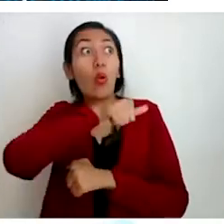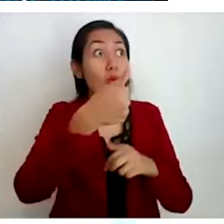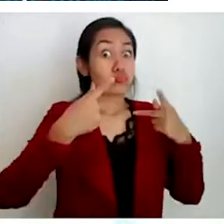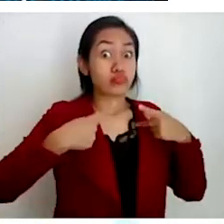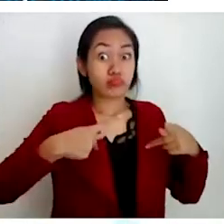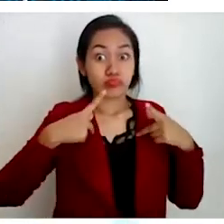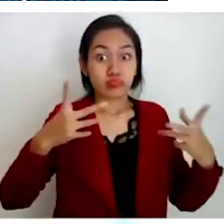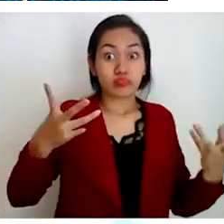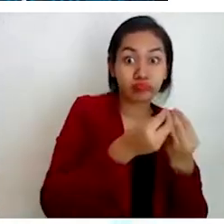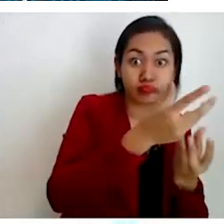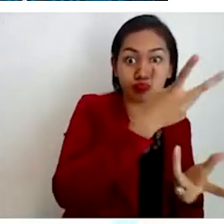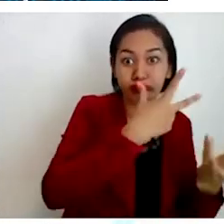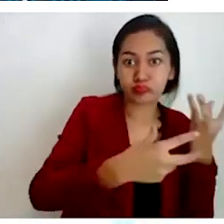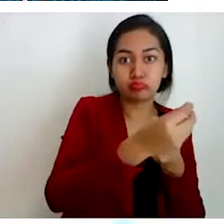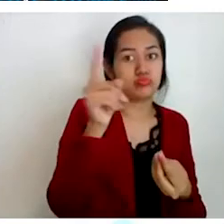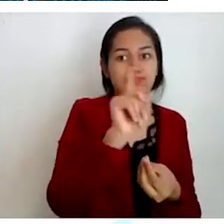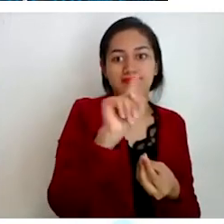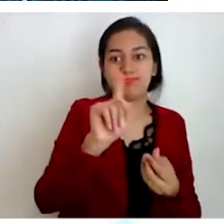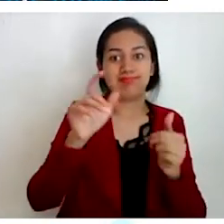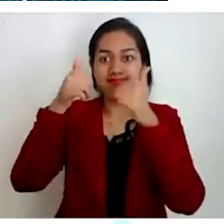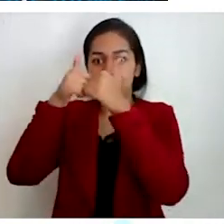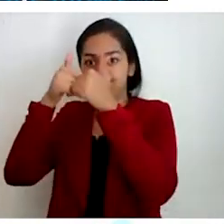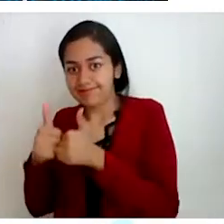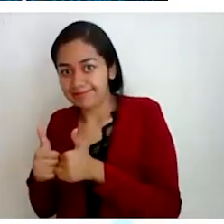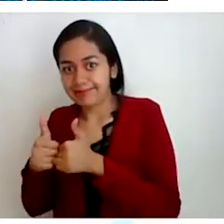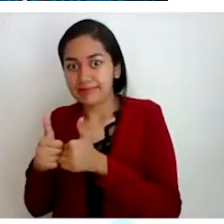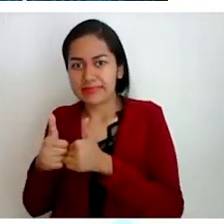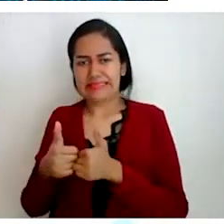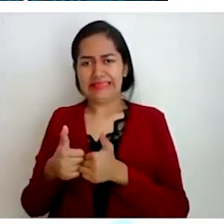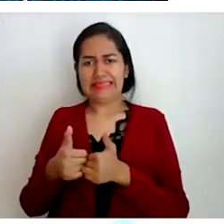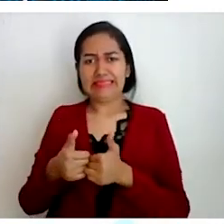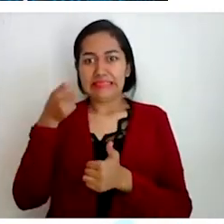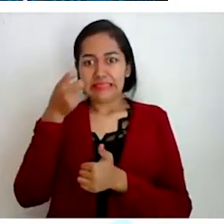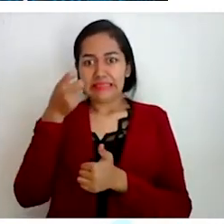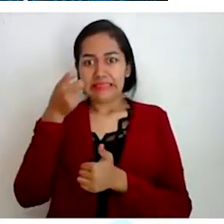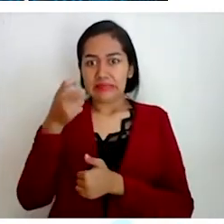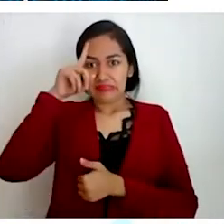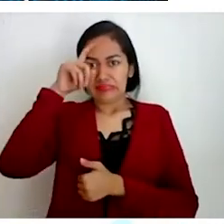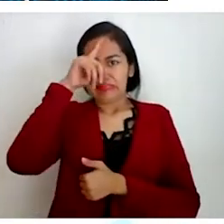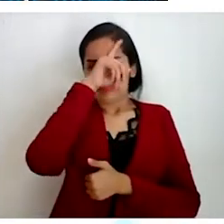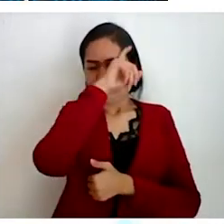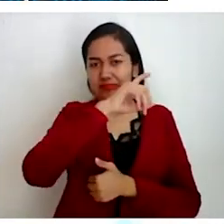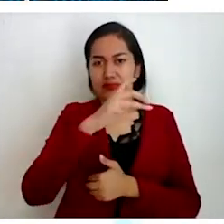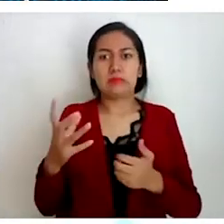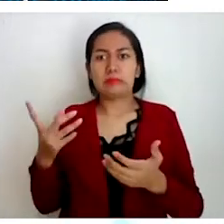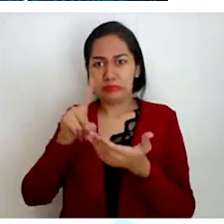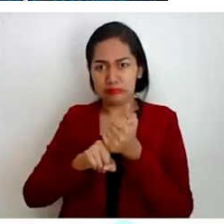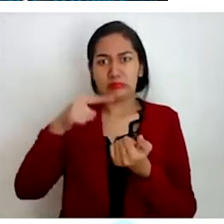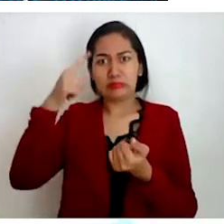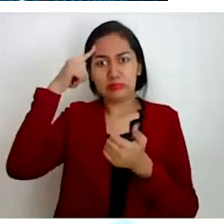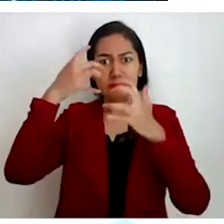puede salir de ese lugar. Entonces es un poco también una reflexión sobre lo que ha significado esta